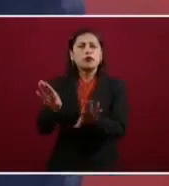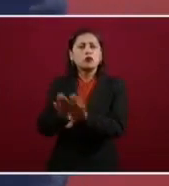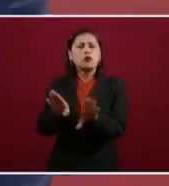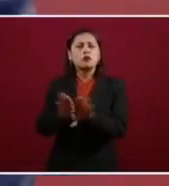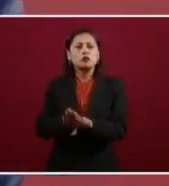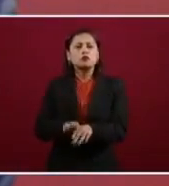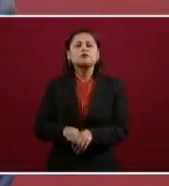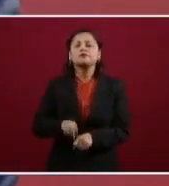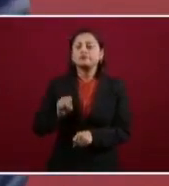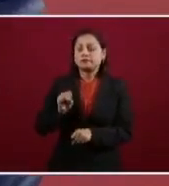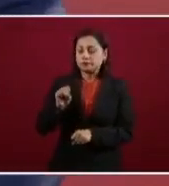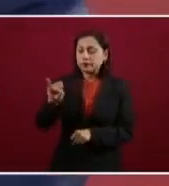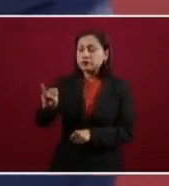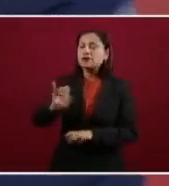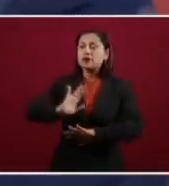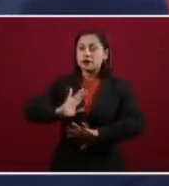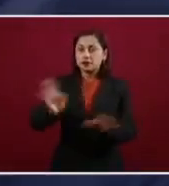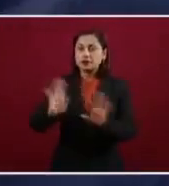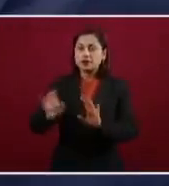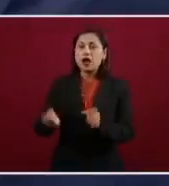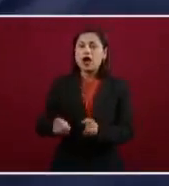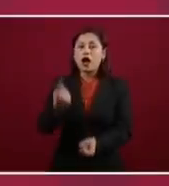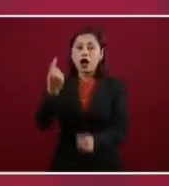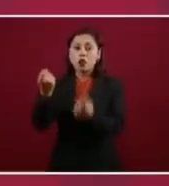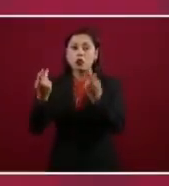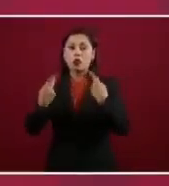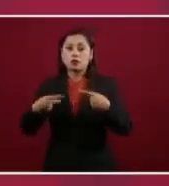la queja de pescadores